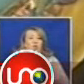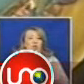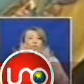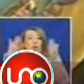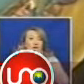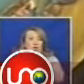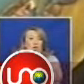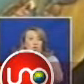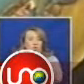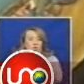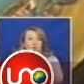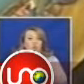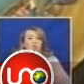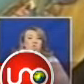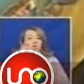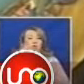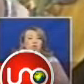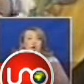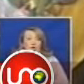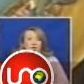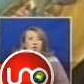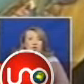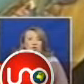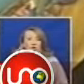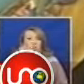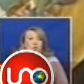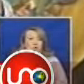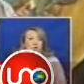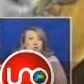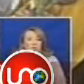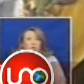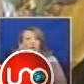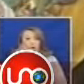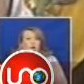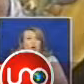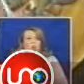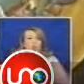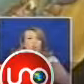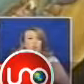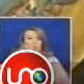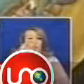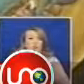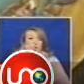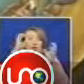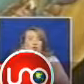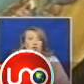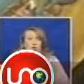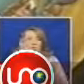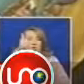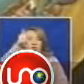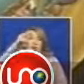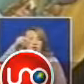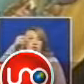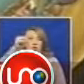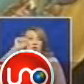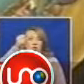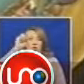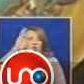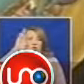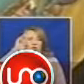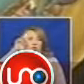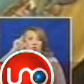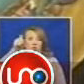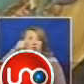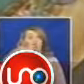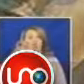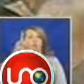una actitud muy sesgada en el conflicto del bombardeo de Angostura. Prácticamente los bombardeados éramos los culpables, ¿verdad? Correa lamentó la posición